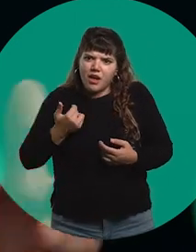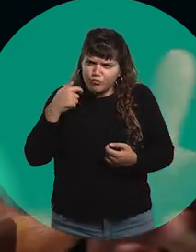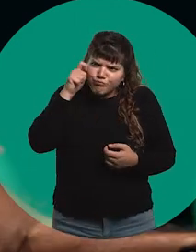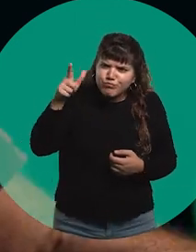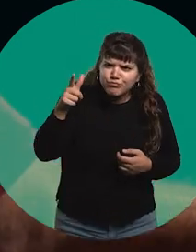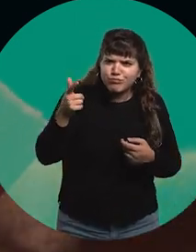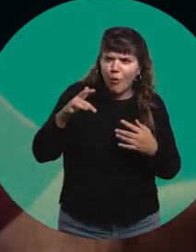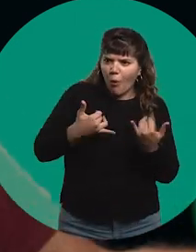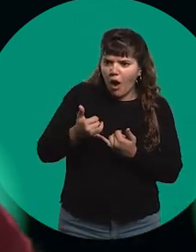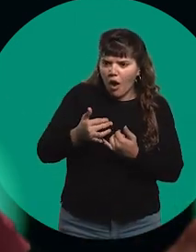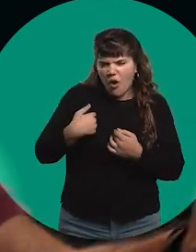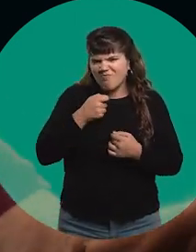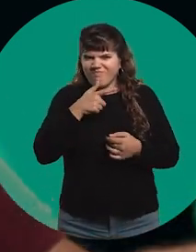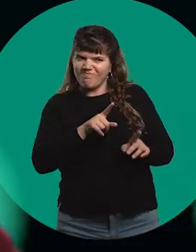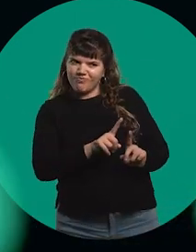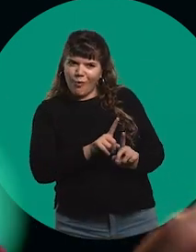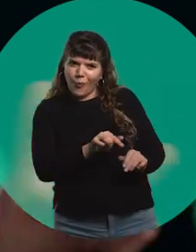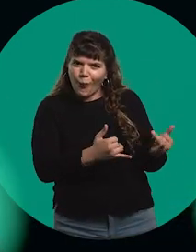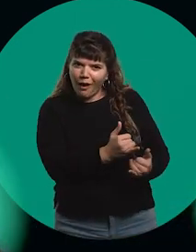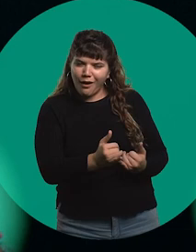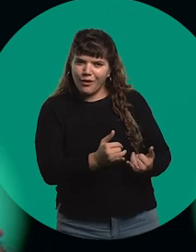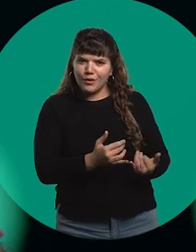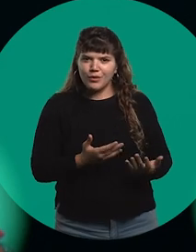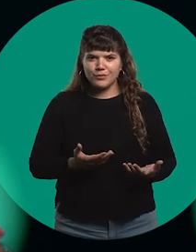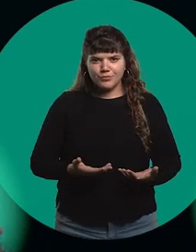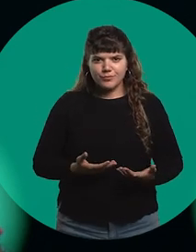potencial o cuánto me afecta o me involucra este juego,